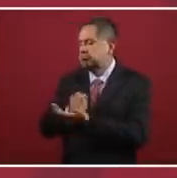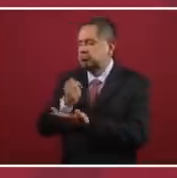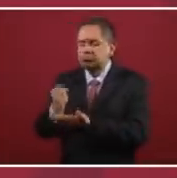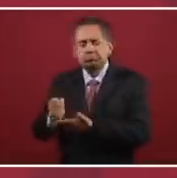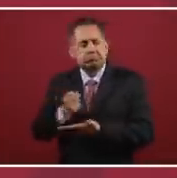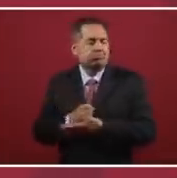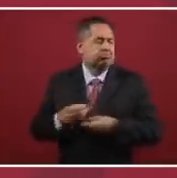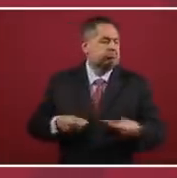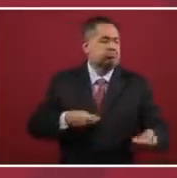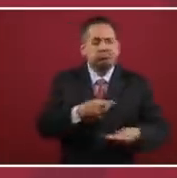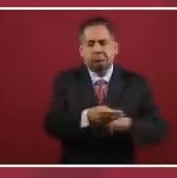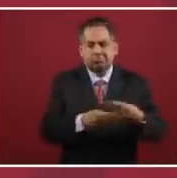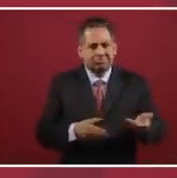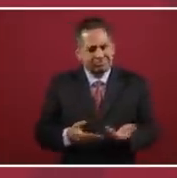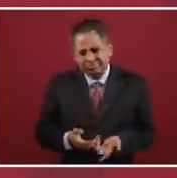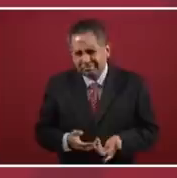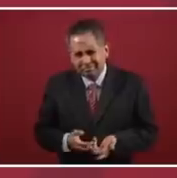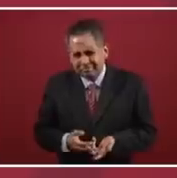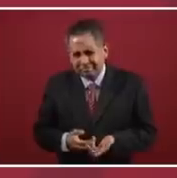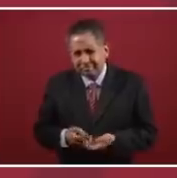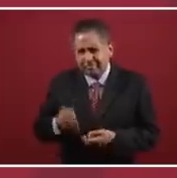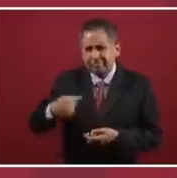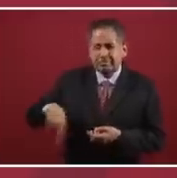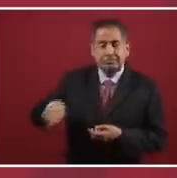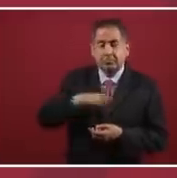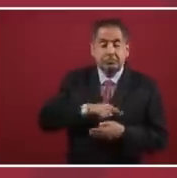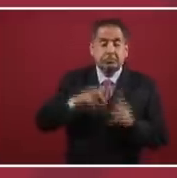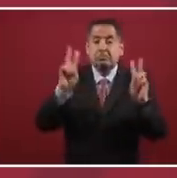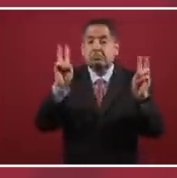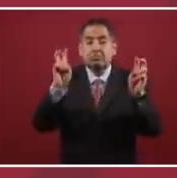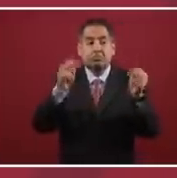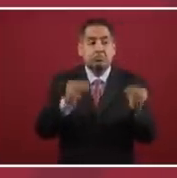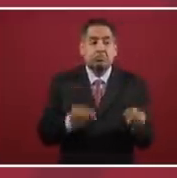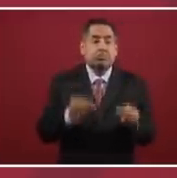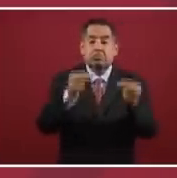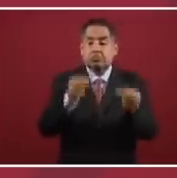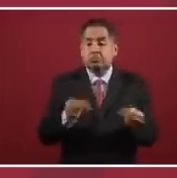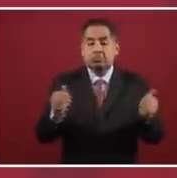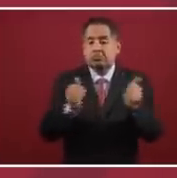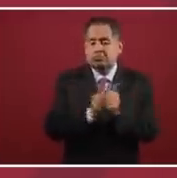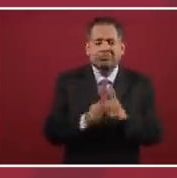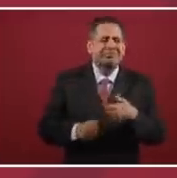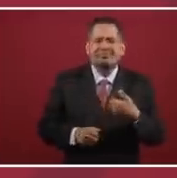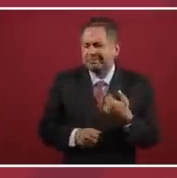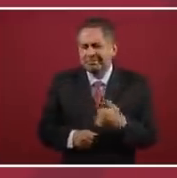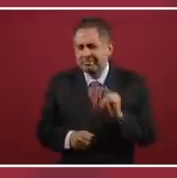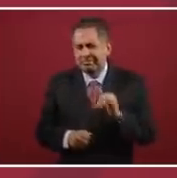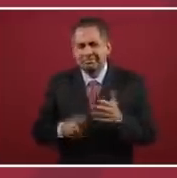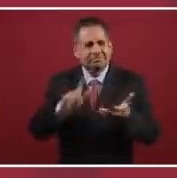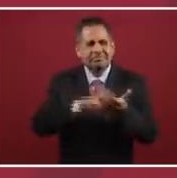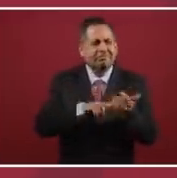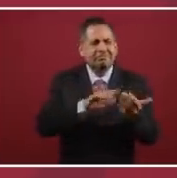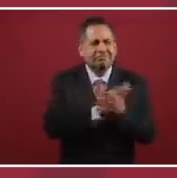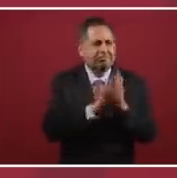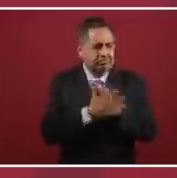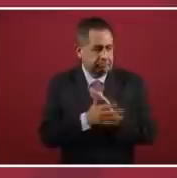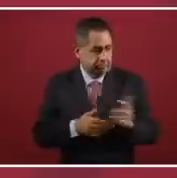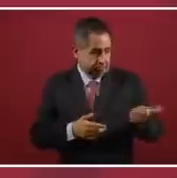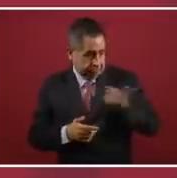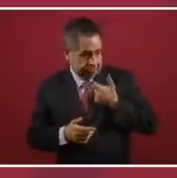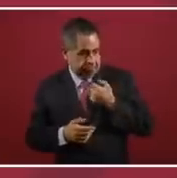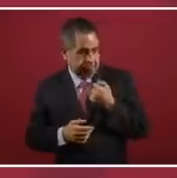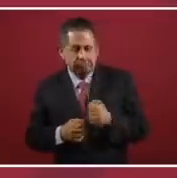agentes de los llamados hombres de negocios, que no eran más que traficantes de influencia